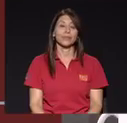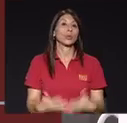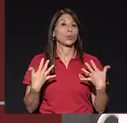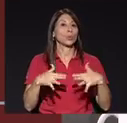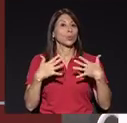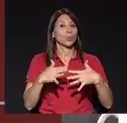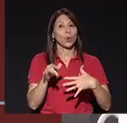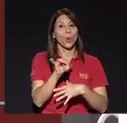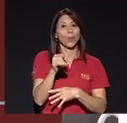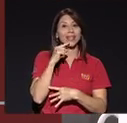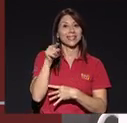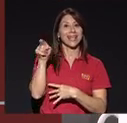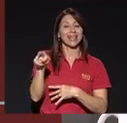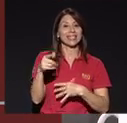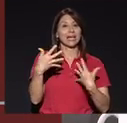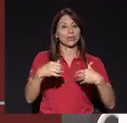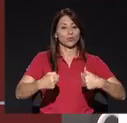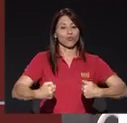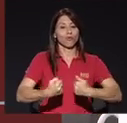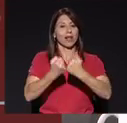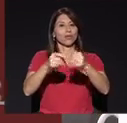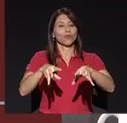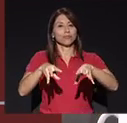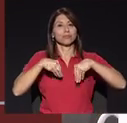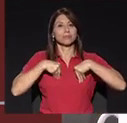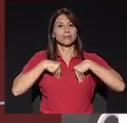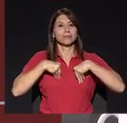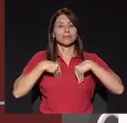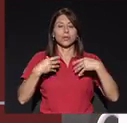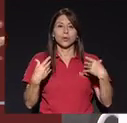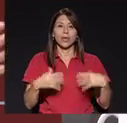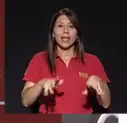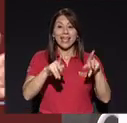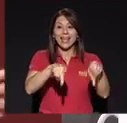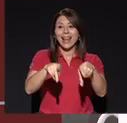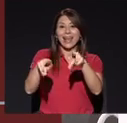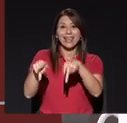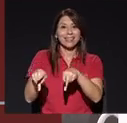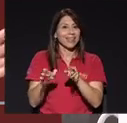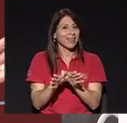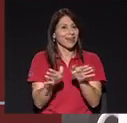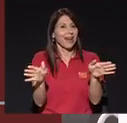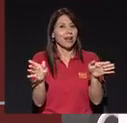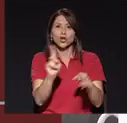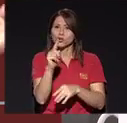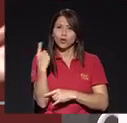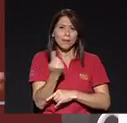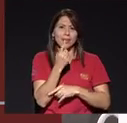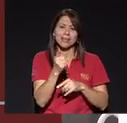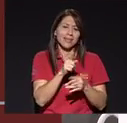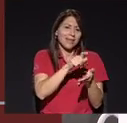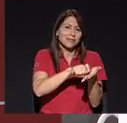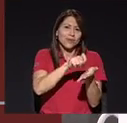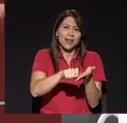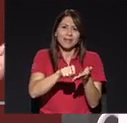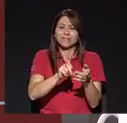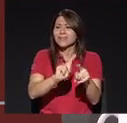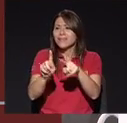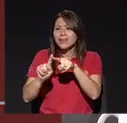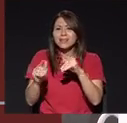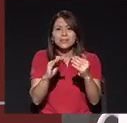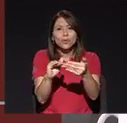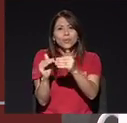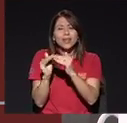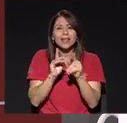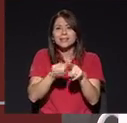Un gran reto, como ella dice, que la gente en general, ¿verdad? No solo en el sistema educativo, en las comunidades, en los diferentes ámbitos donde